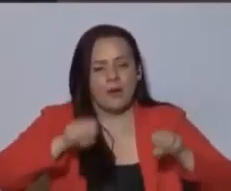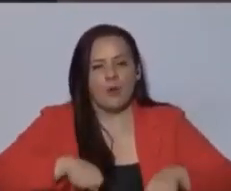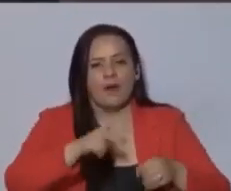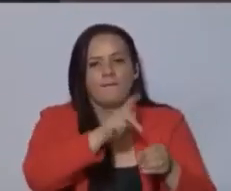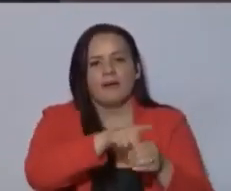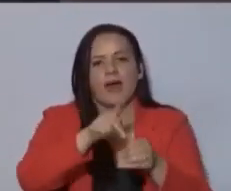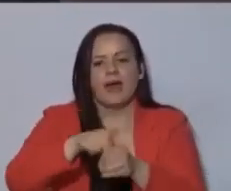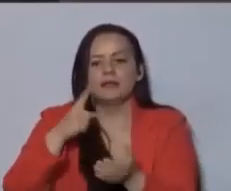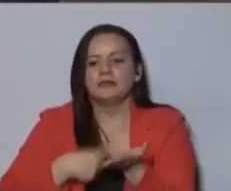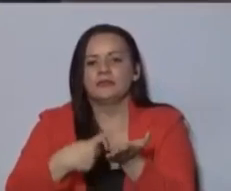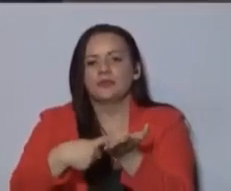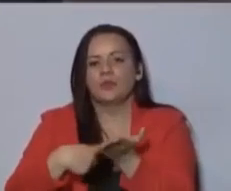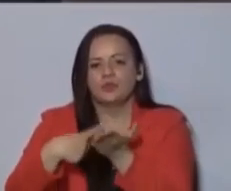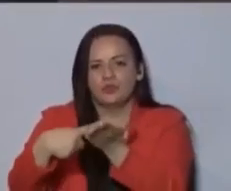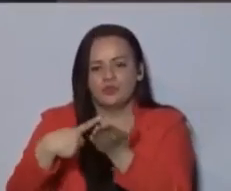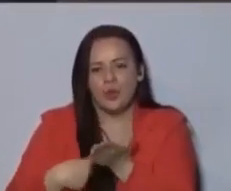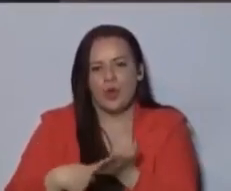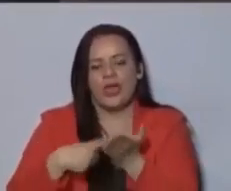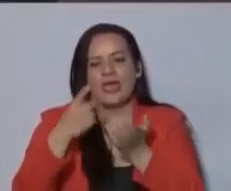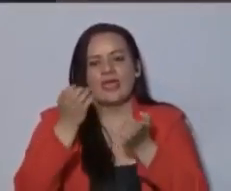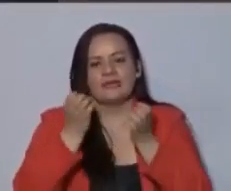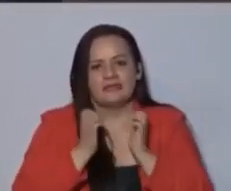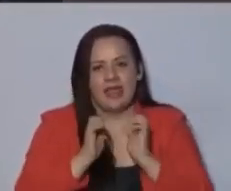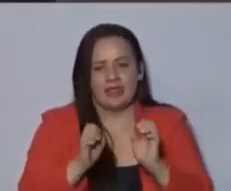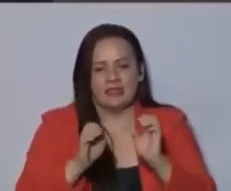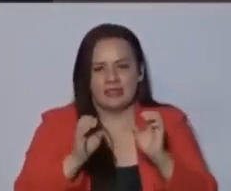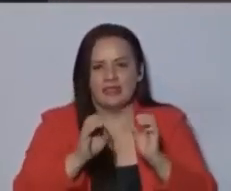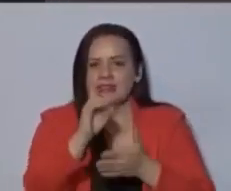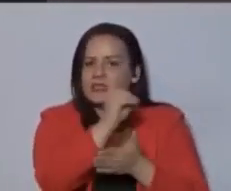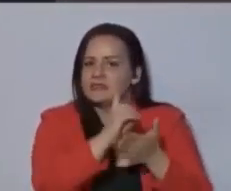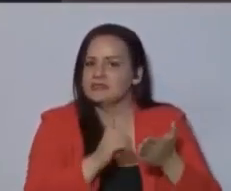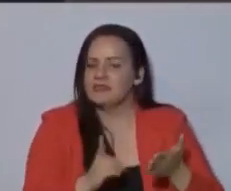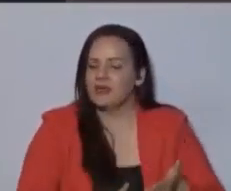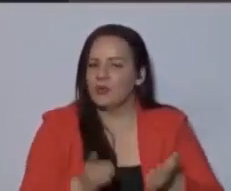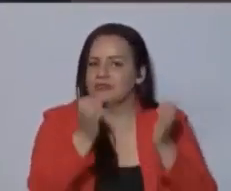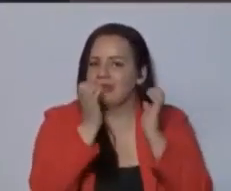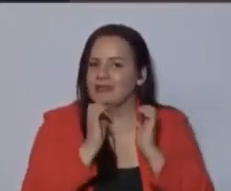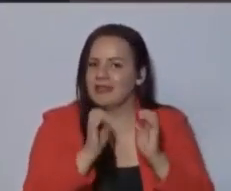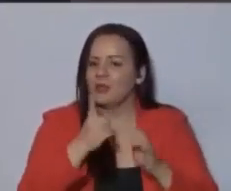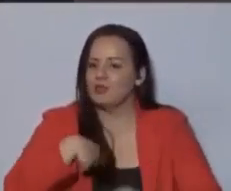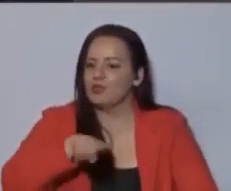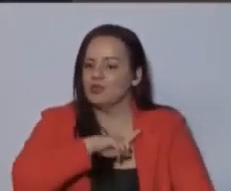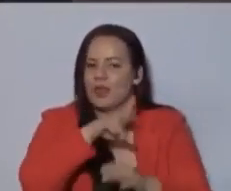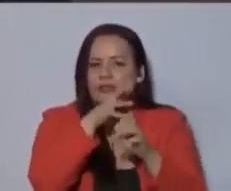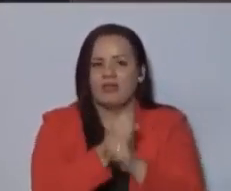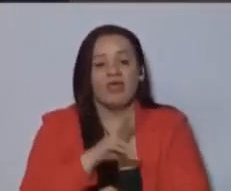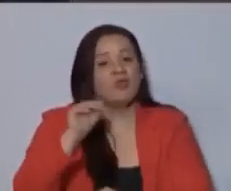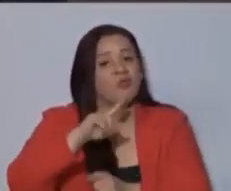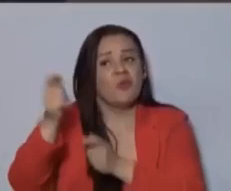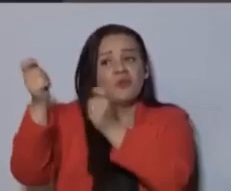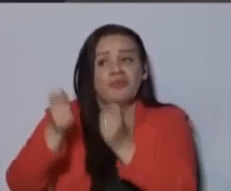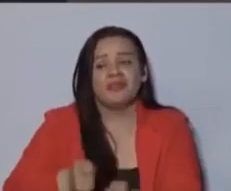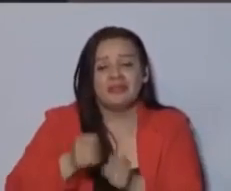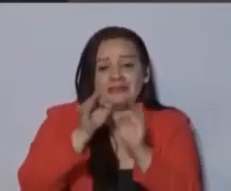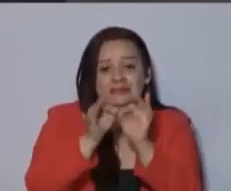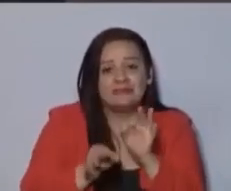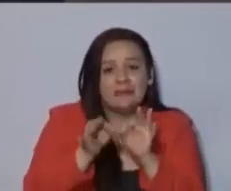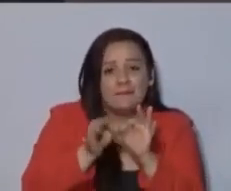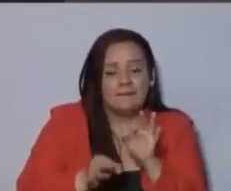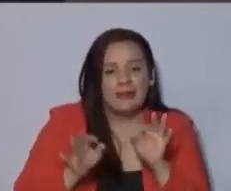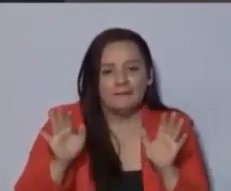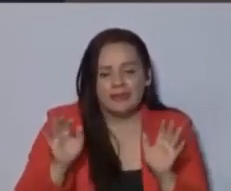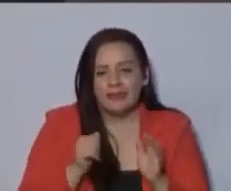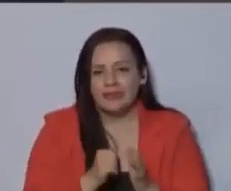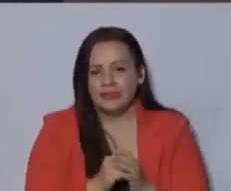en la discusión estratégica, en el diseño estratégico de lo que estamos haciendo, y que no nos traigan aquí